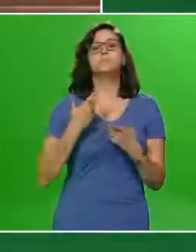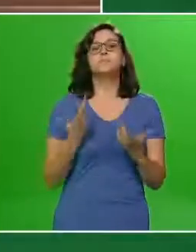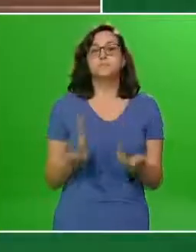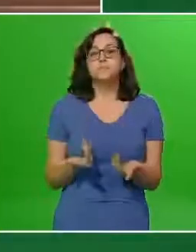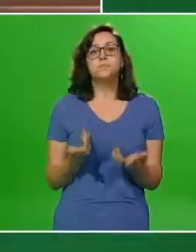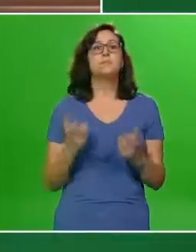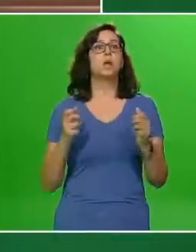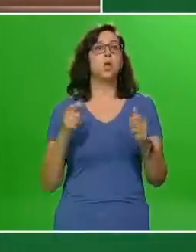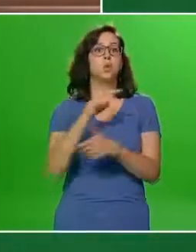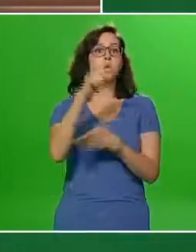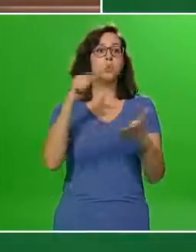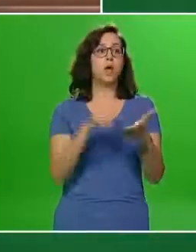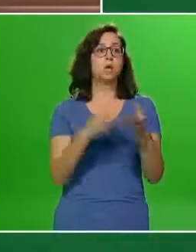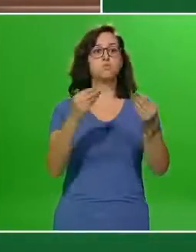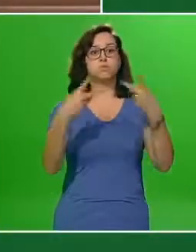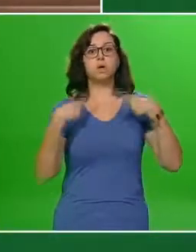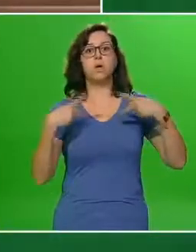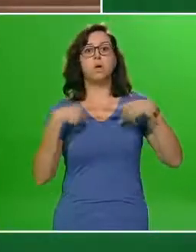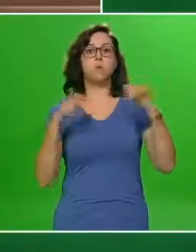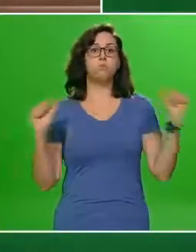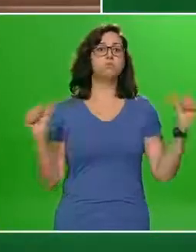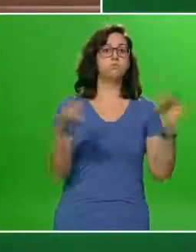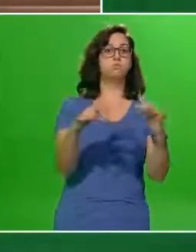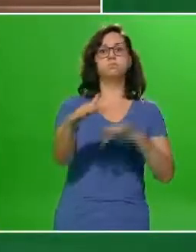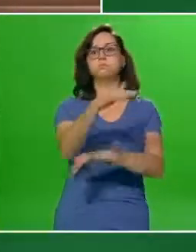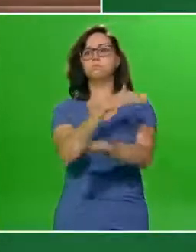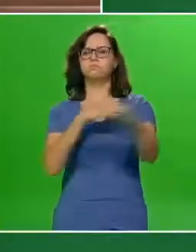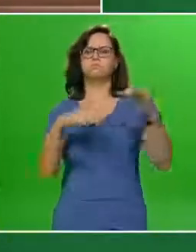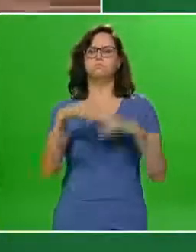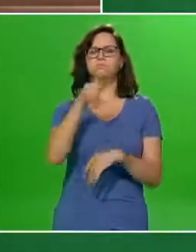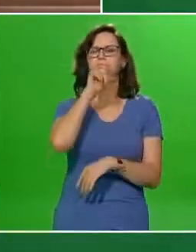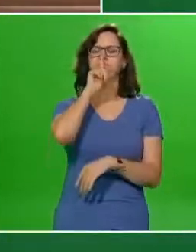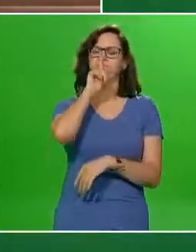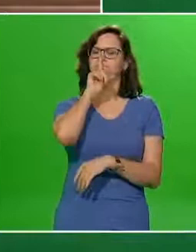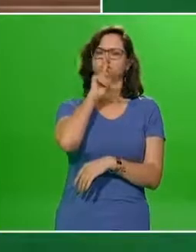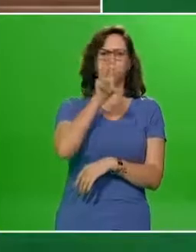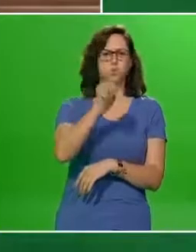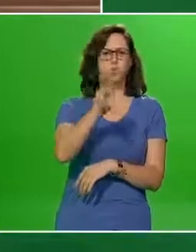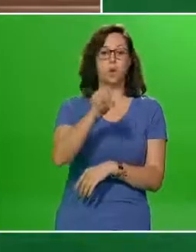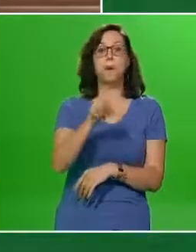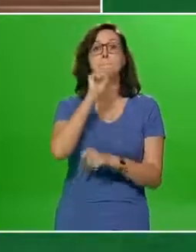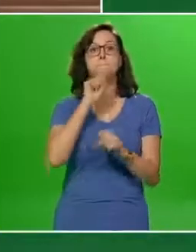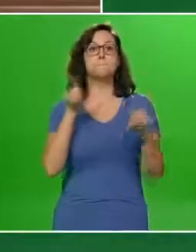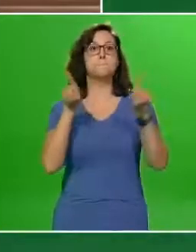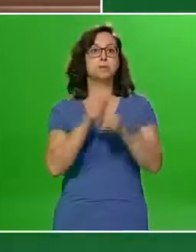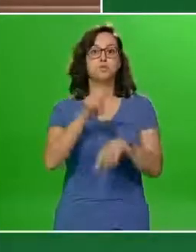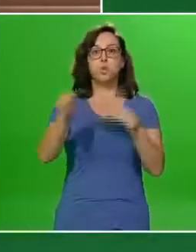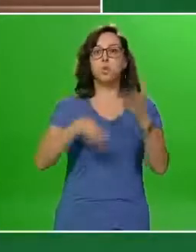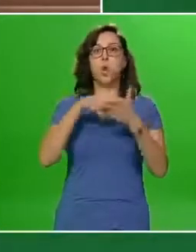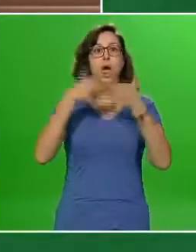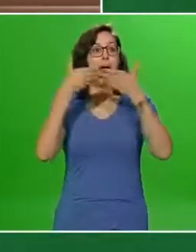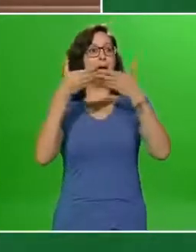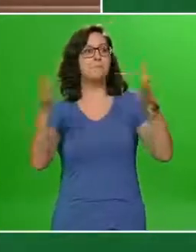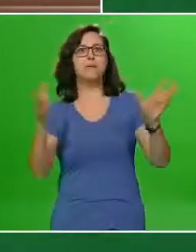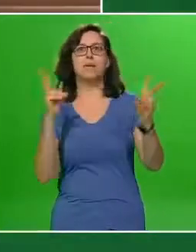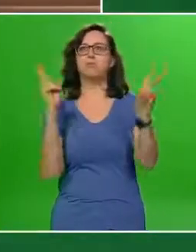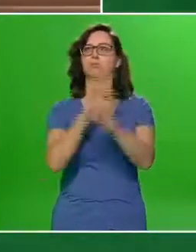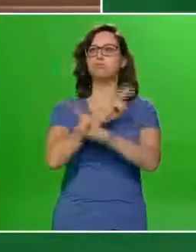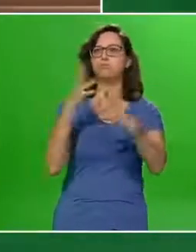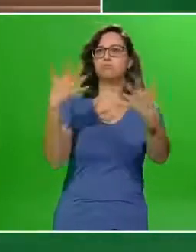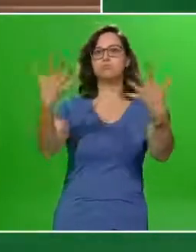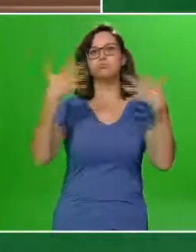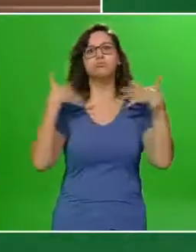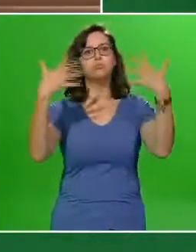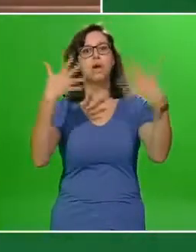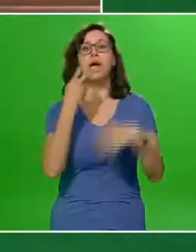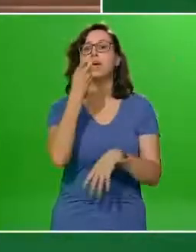acudir a lugares conglomerados y estar siempre en lugares lo más ventilados posible, que esos son de las